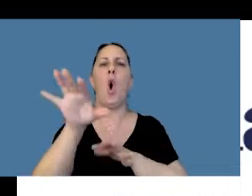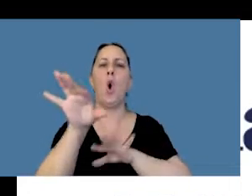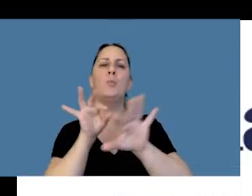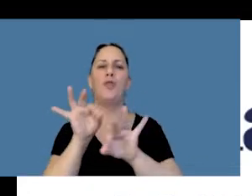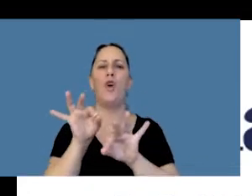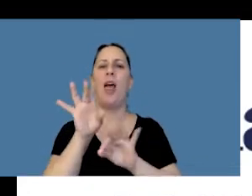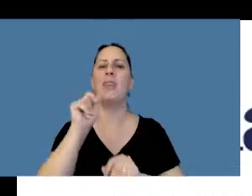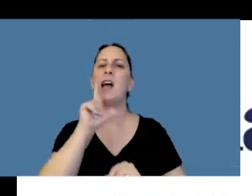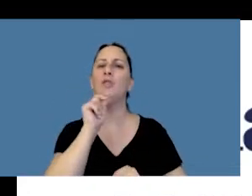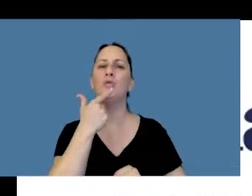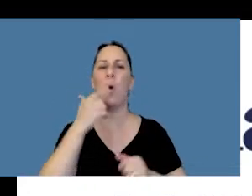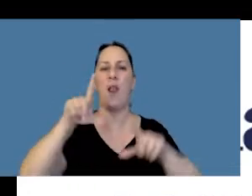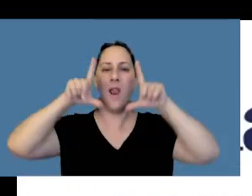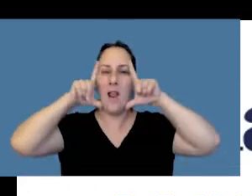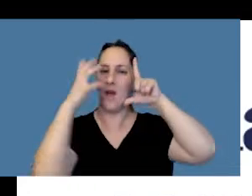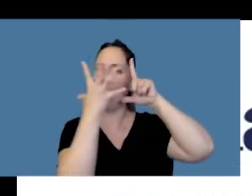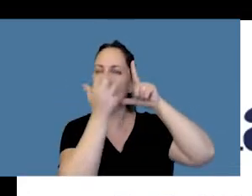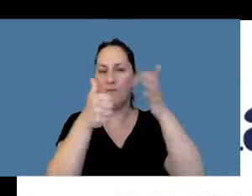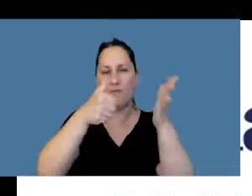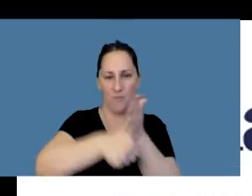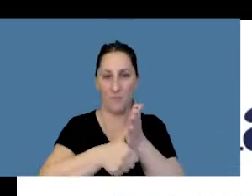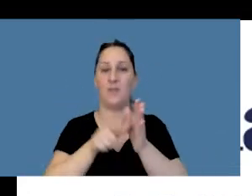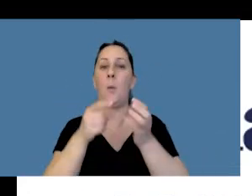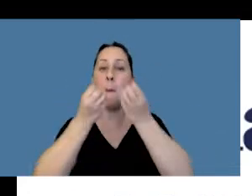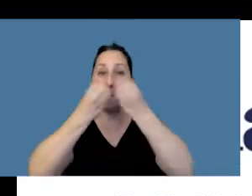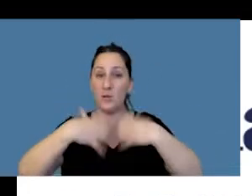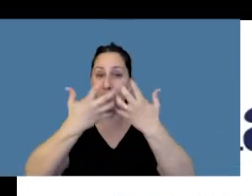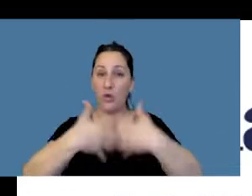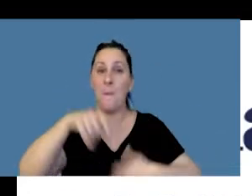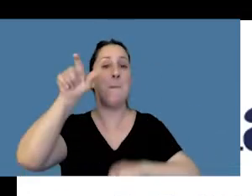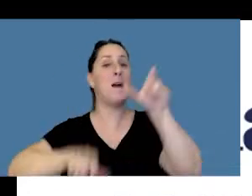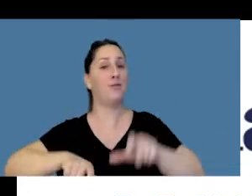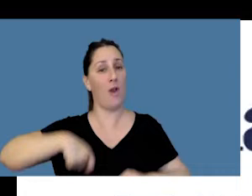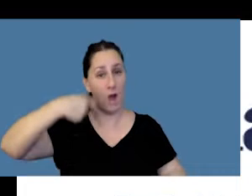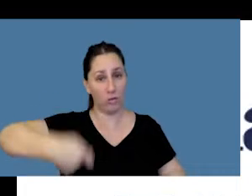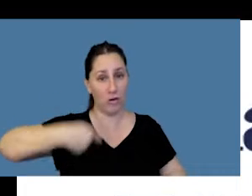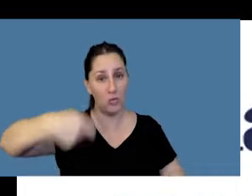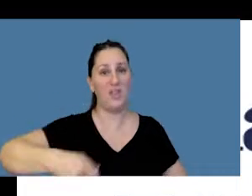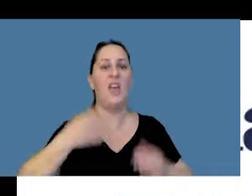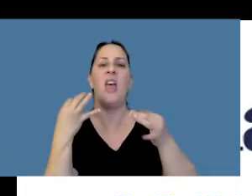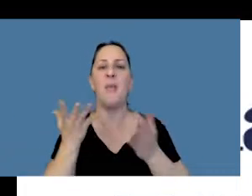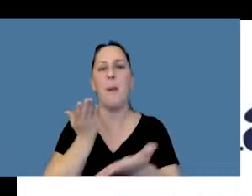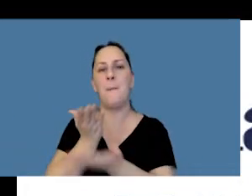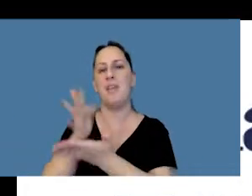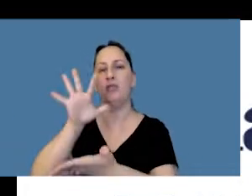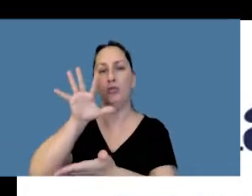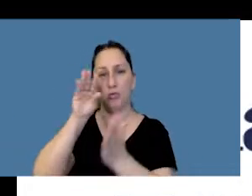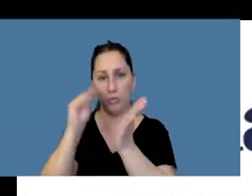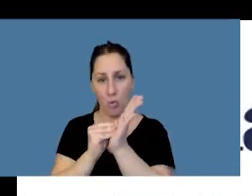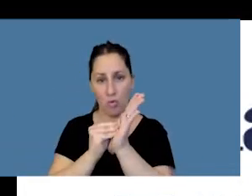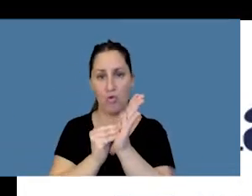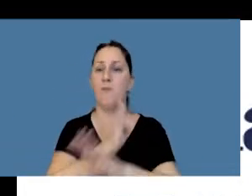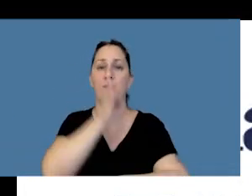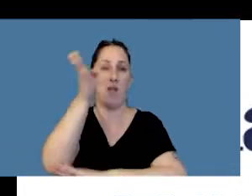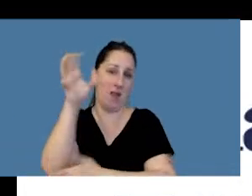biométricos. Recordemos que hasta su entrada en vigencia, los contribuyentes tenían que pedir turno, asistir a la dependencia